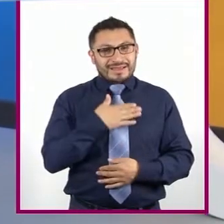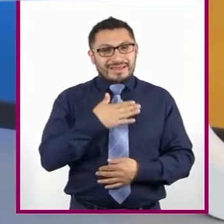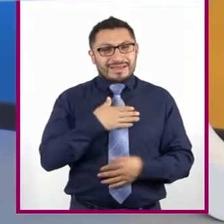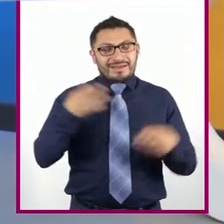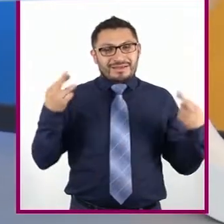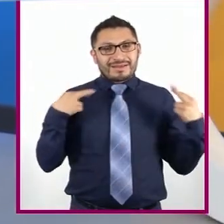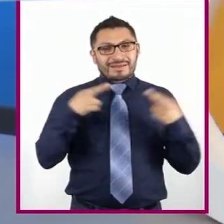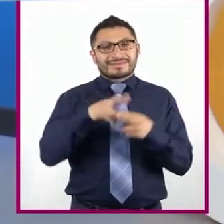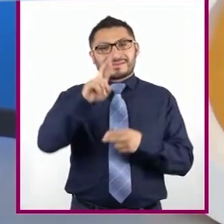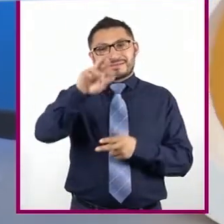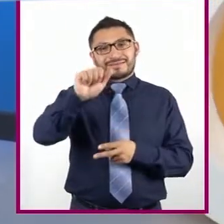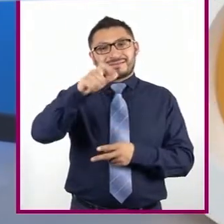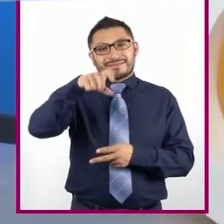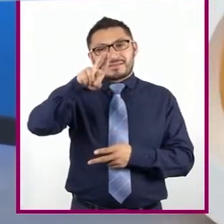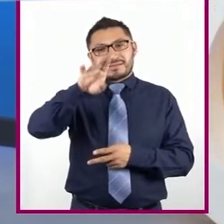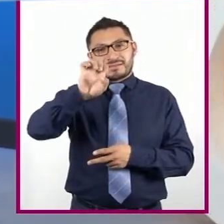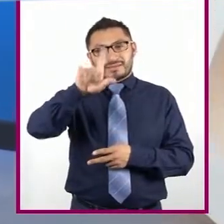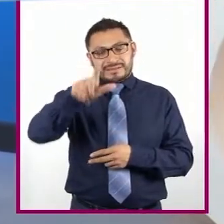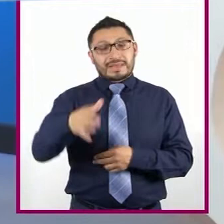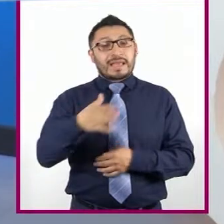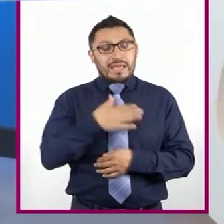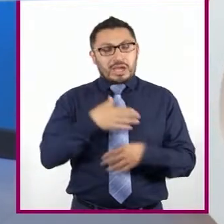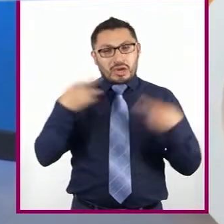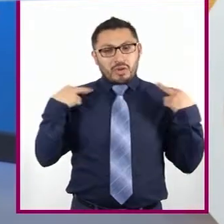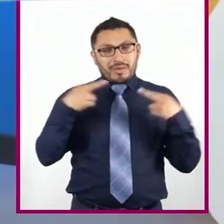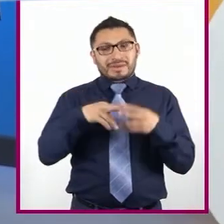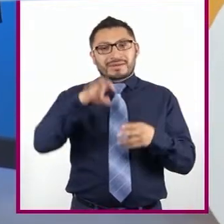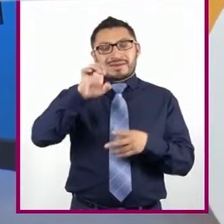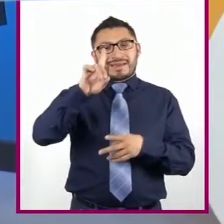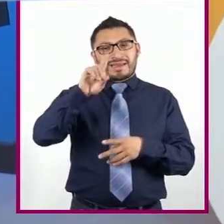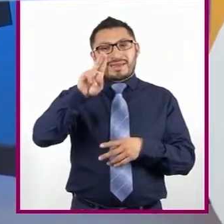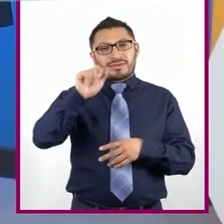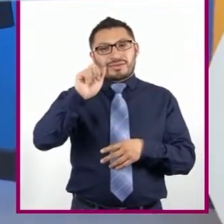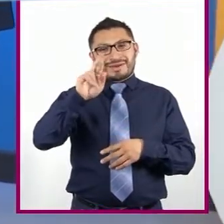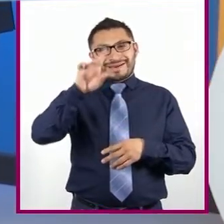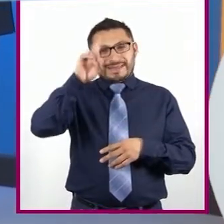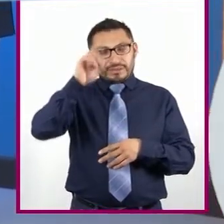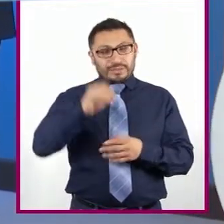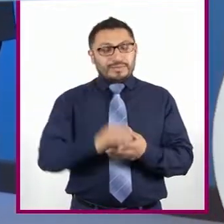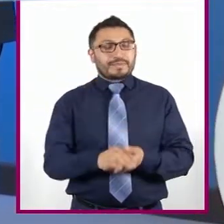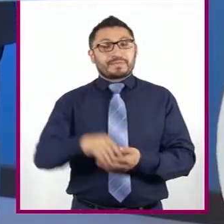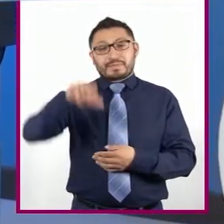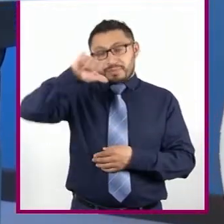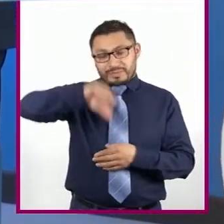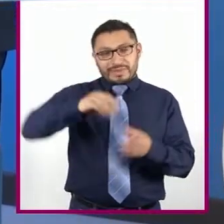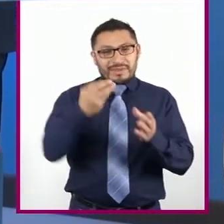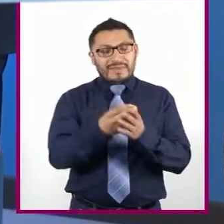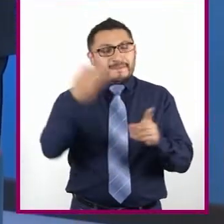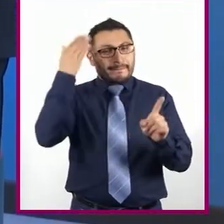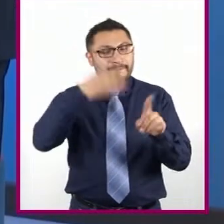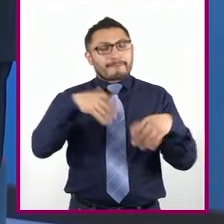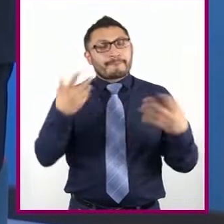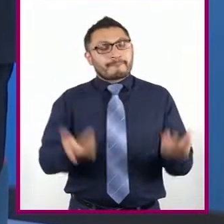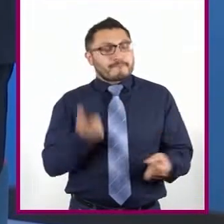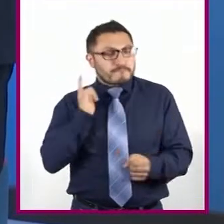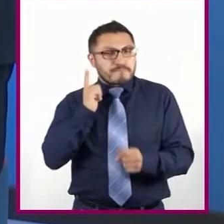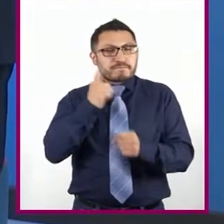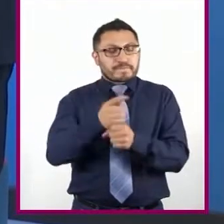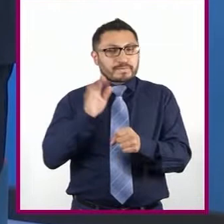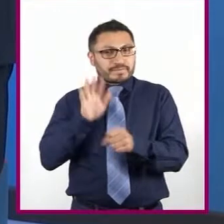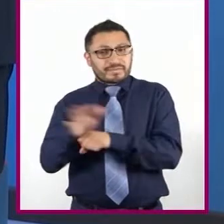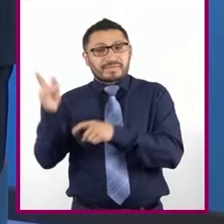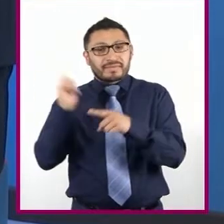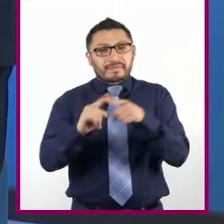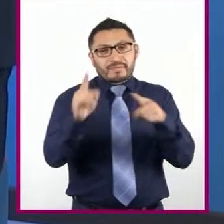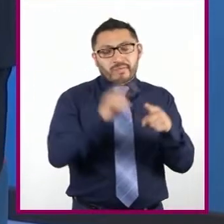la maestra Raquel Bernabé Ramos. Y yo soy el maestro Eduardo Mendoza Camacho. Esta sesión la dedicaremos a identificar las